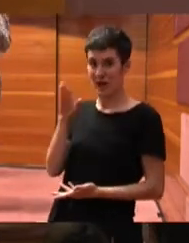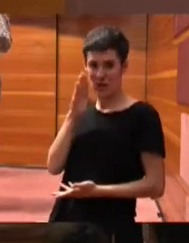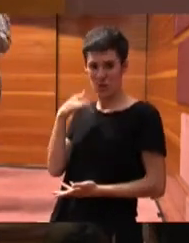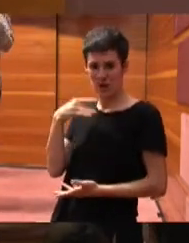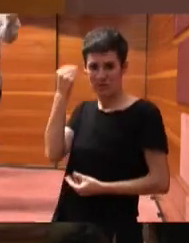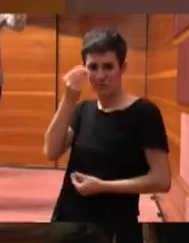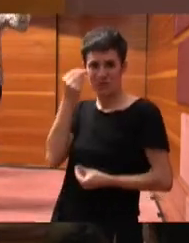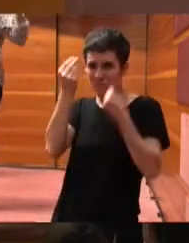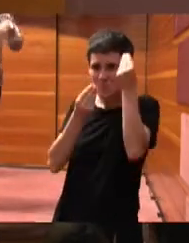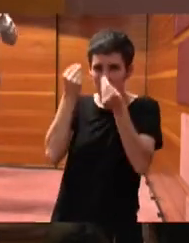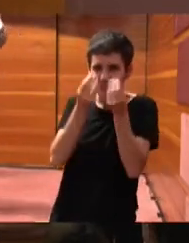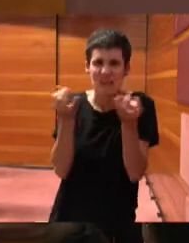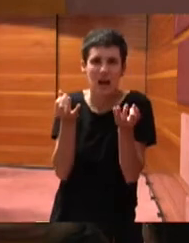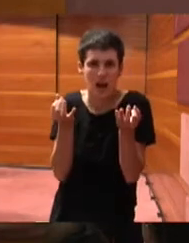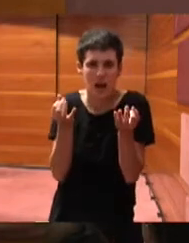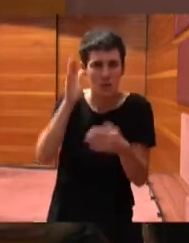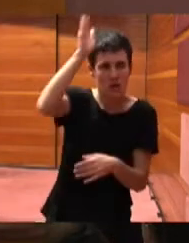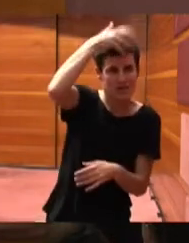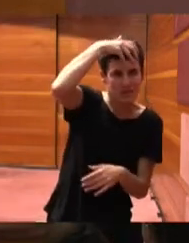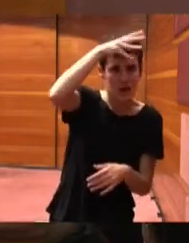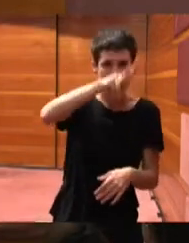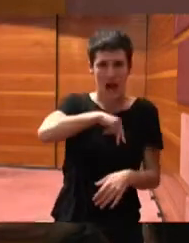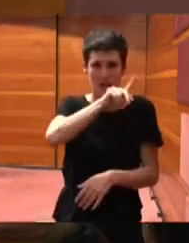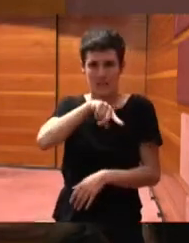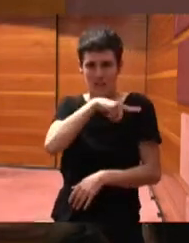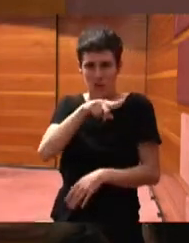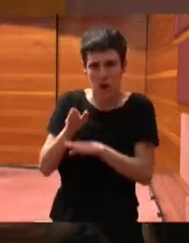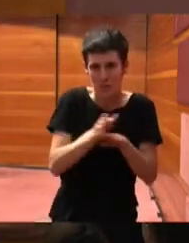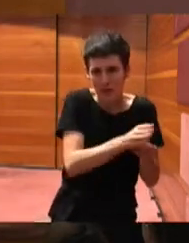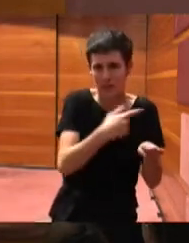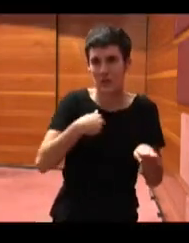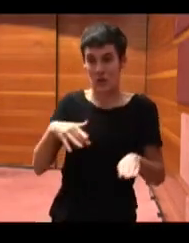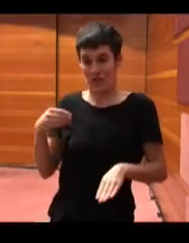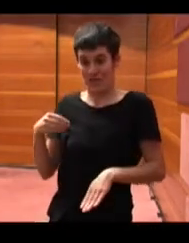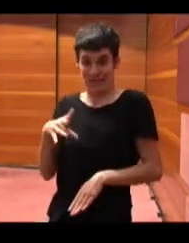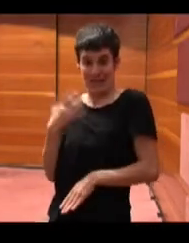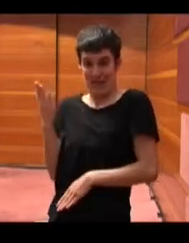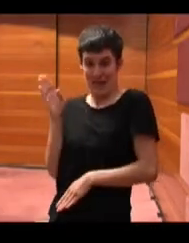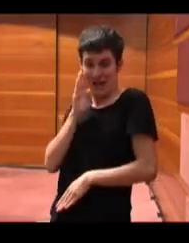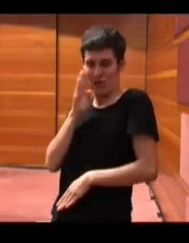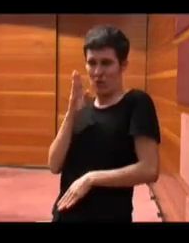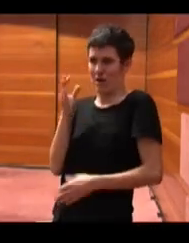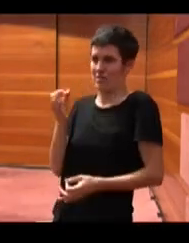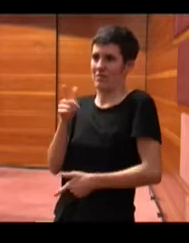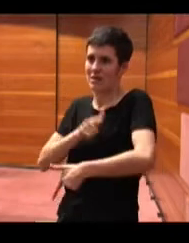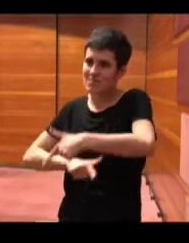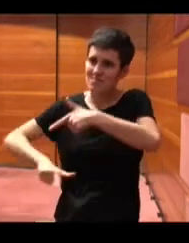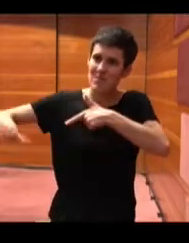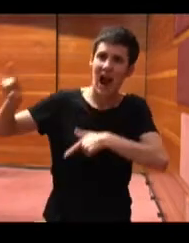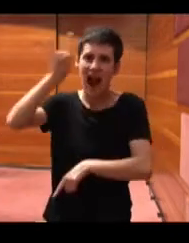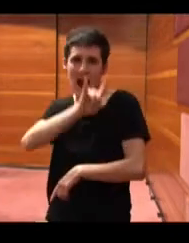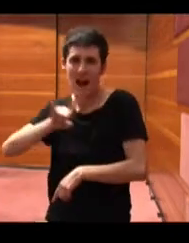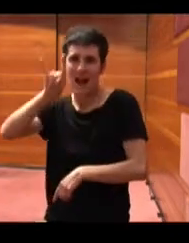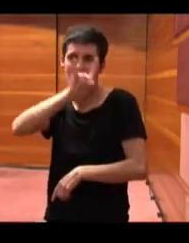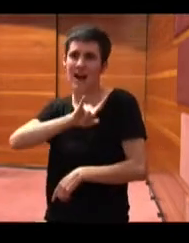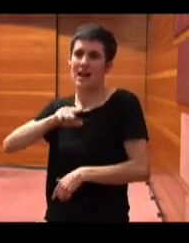Yo ese día, independientemente de que Trump haya ganado las elecciones o no, yo ese día tenía que me iba a ir de viaje a Canarias y tengo